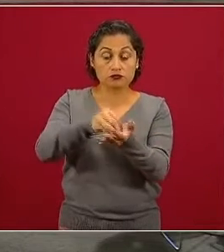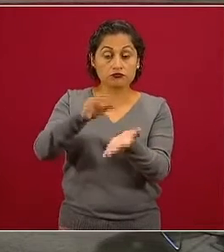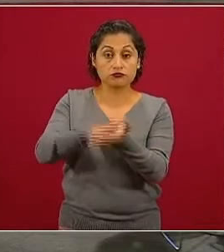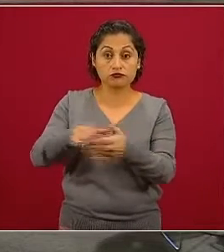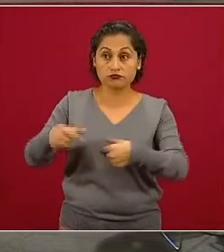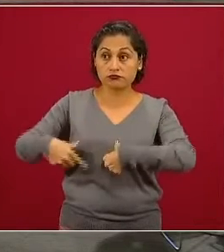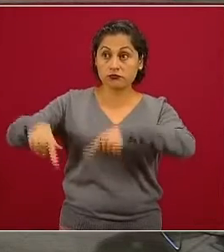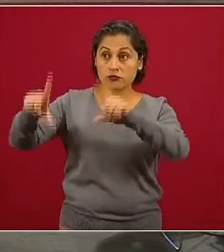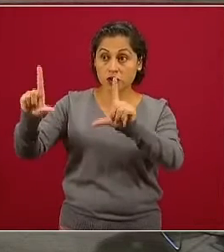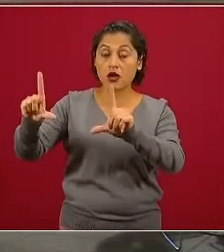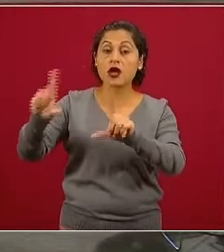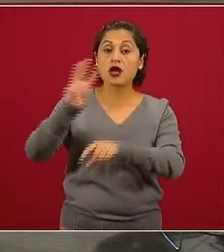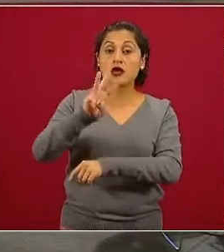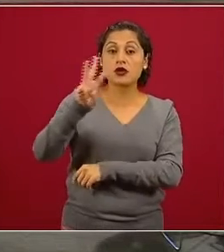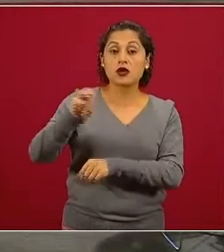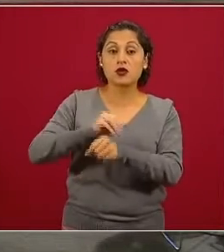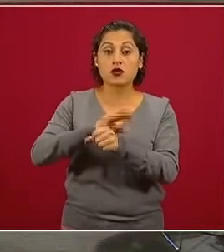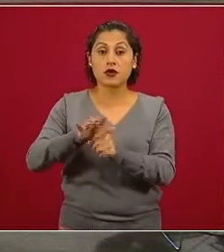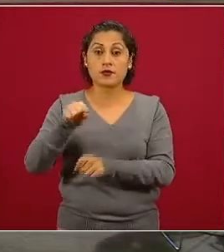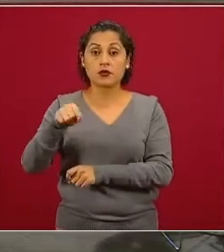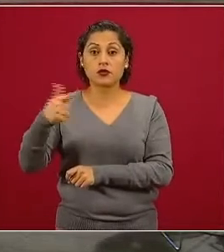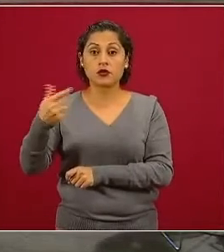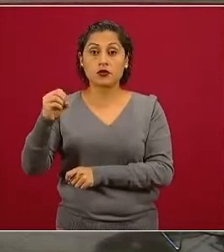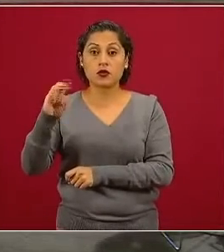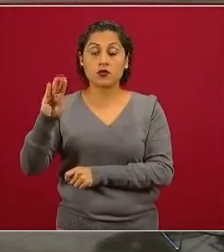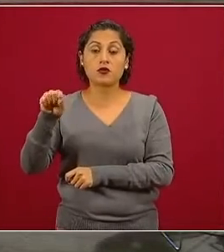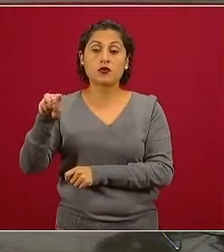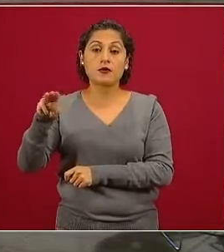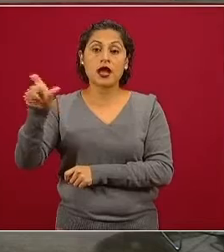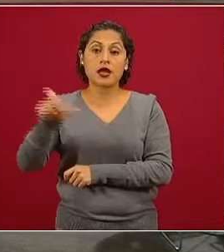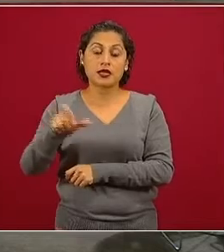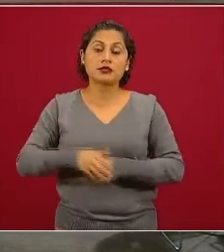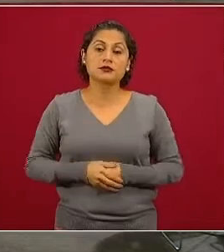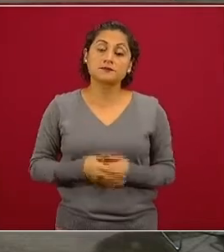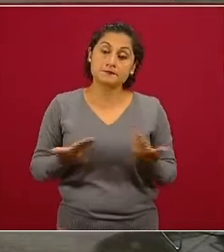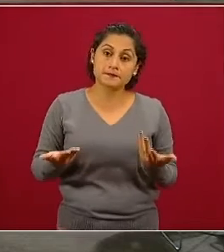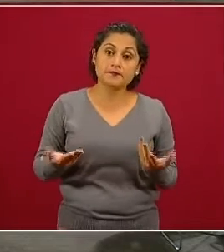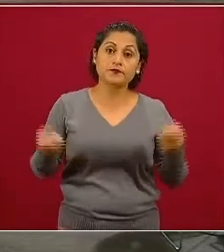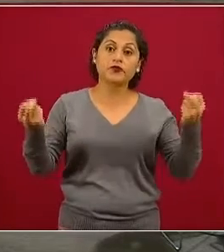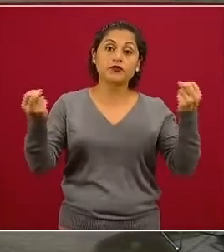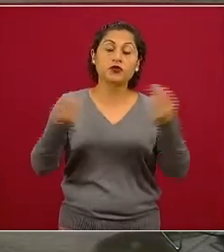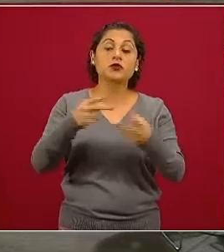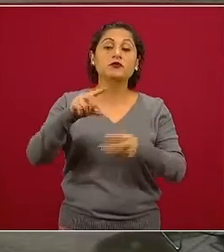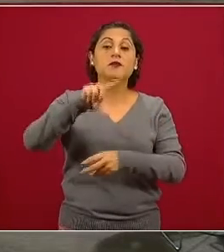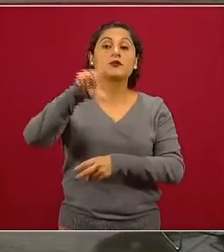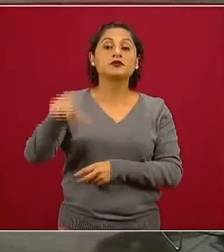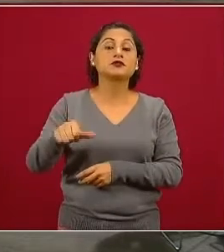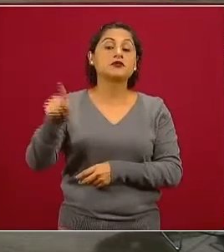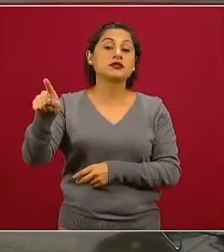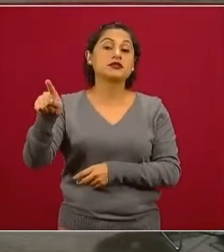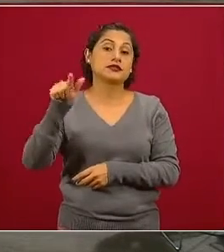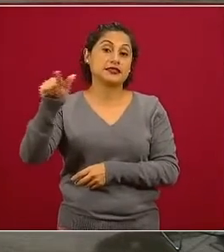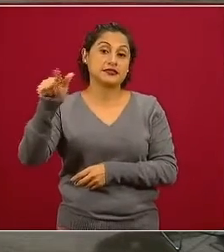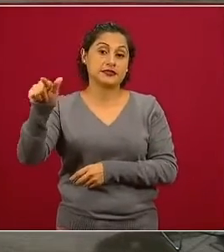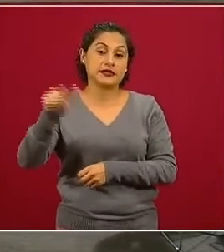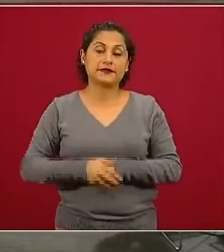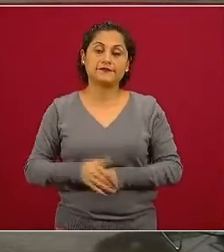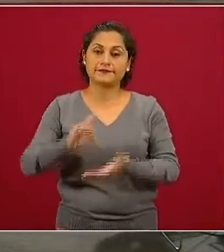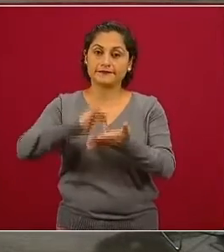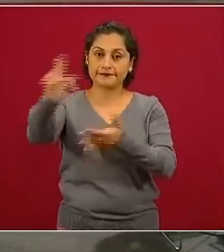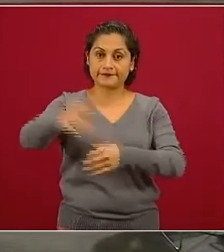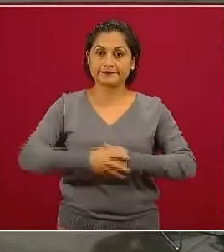Muchas gracias. Pues son las 20:04. Aquí se acaba la conferencia de prensa. Les recuerdo que mañana, lunes 14, sí